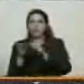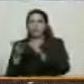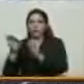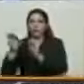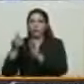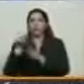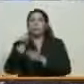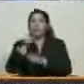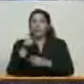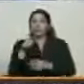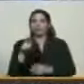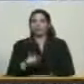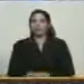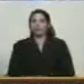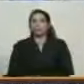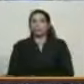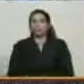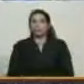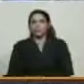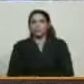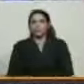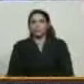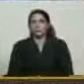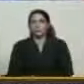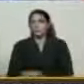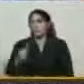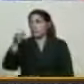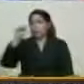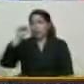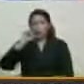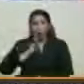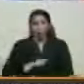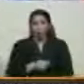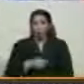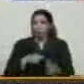Camatagua de la cota 300, llevamos agua a cotas de